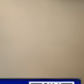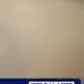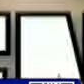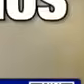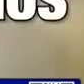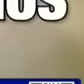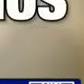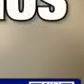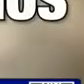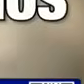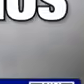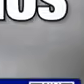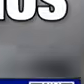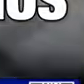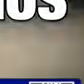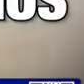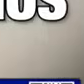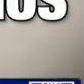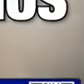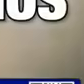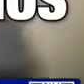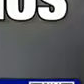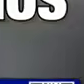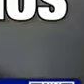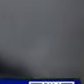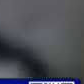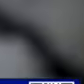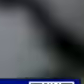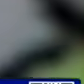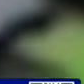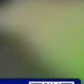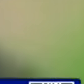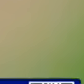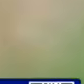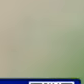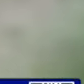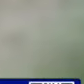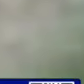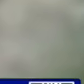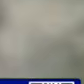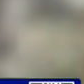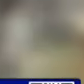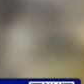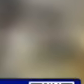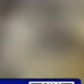Las calles se convierten en ríos y crece el temor en algunas zonas.